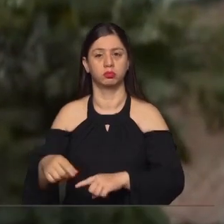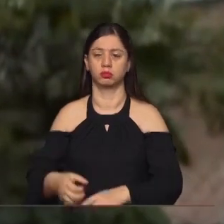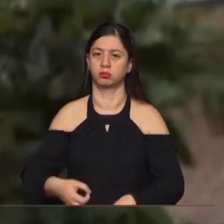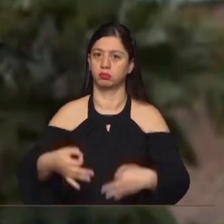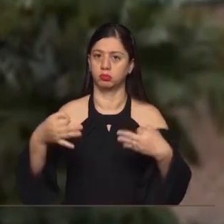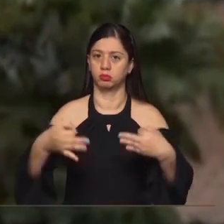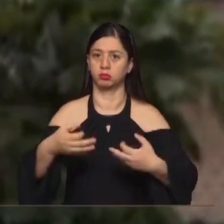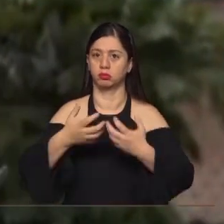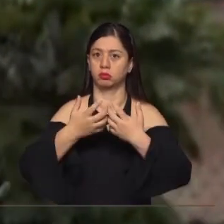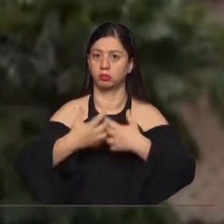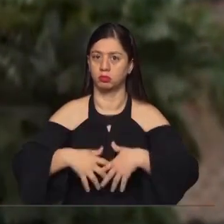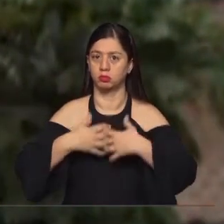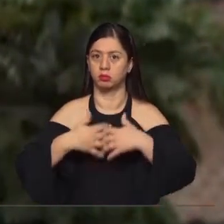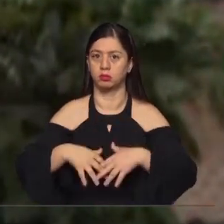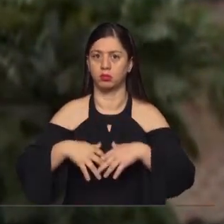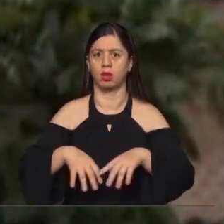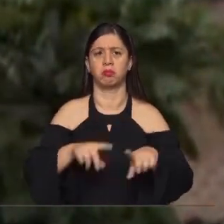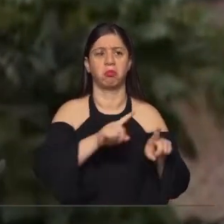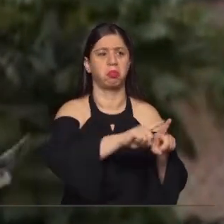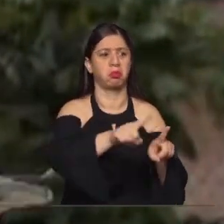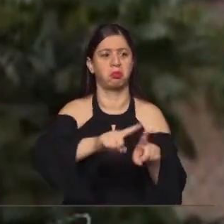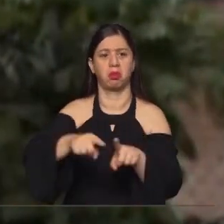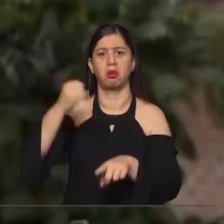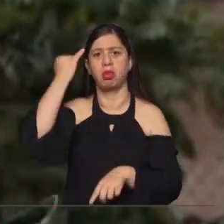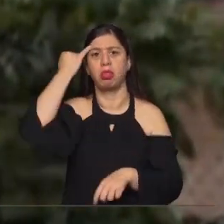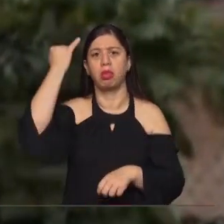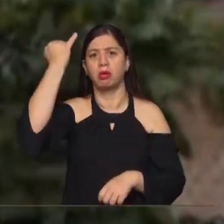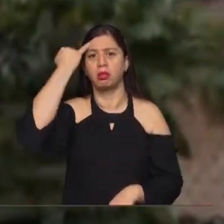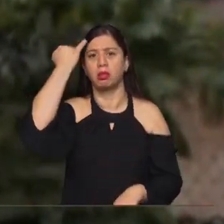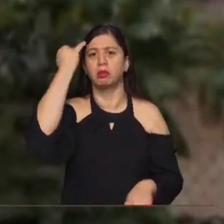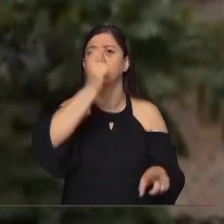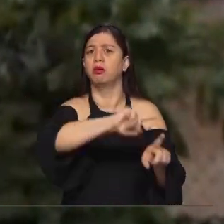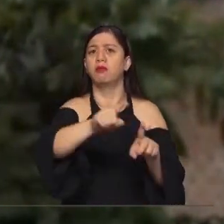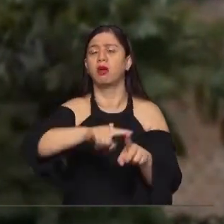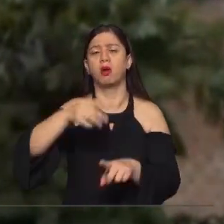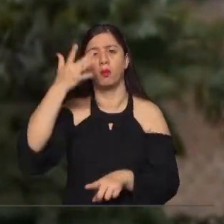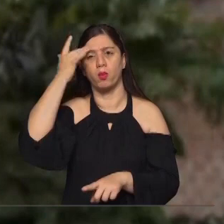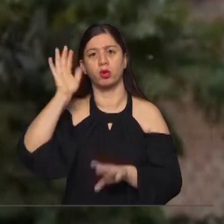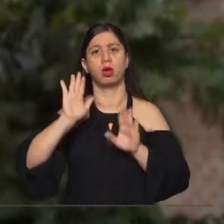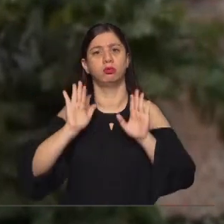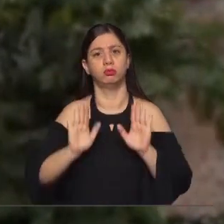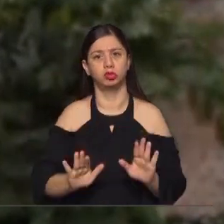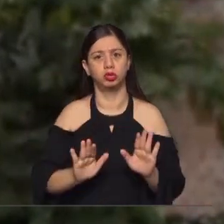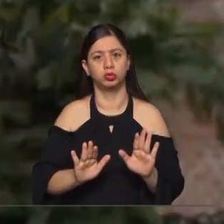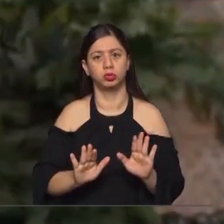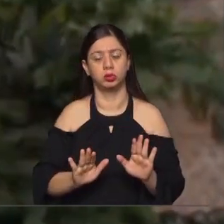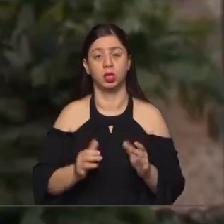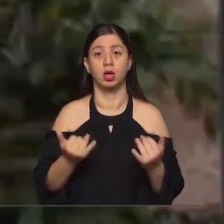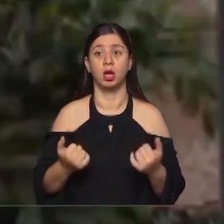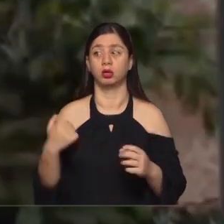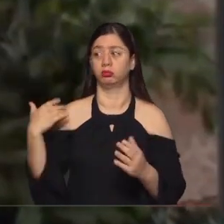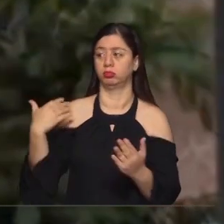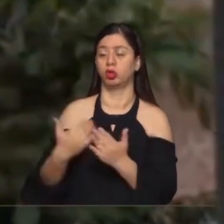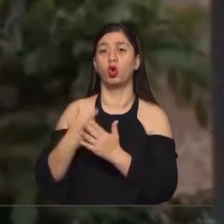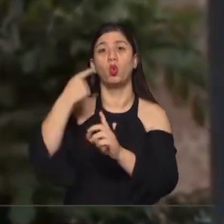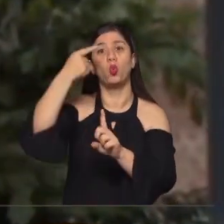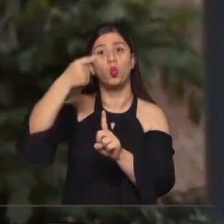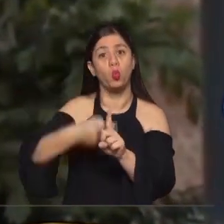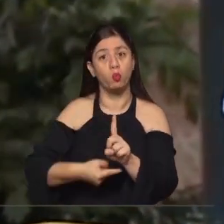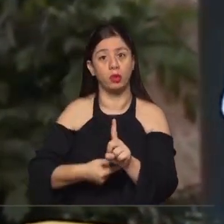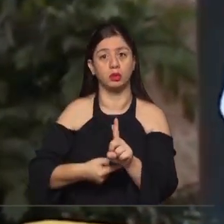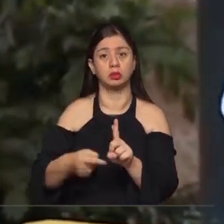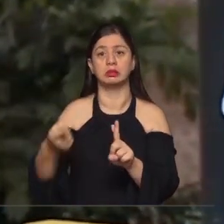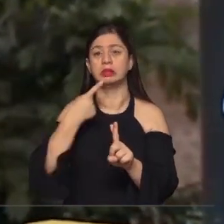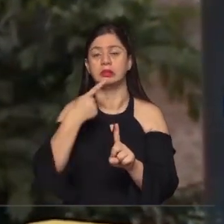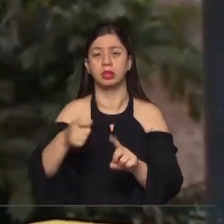de la empresa, porque muchas versiones circulan sobre la causa de la suspensión. Inicialmente, y esto va para un mes, se dijo que se